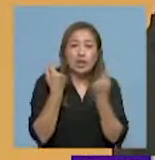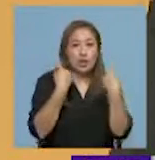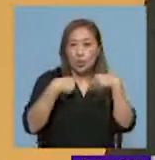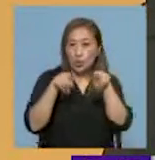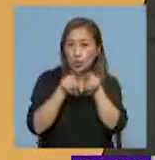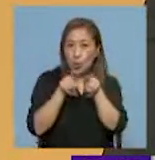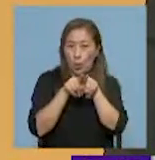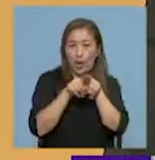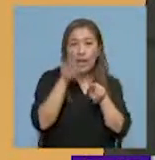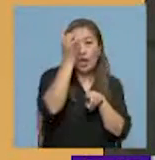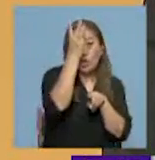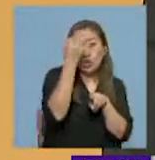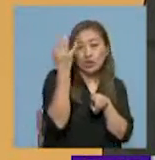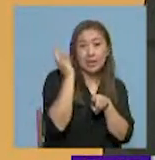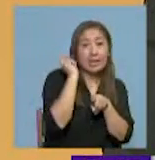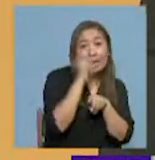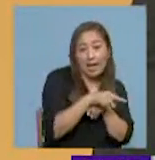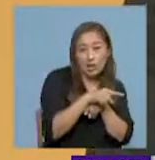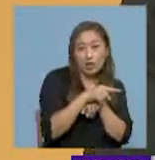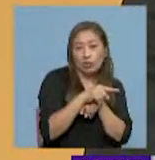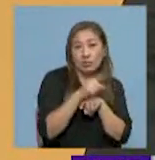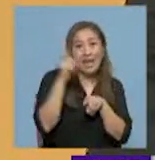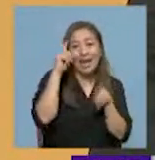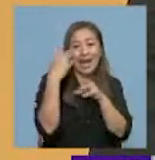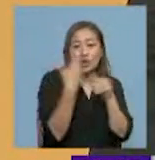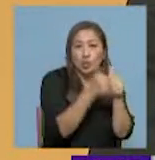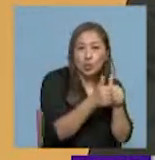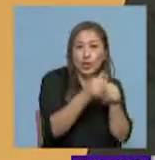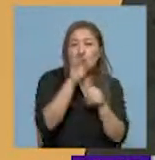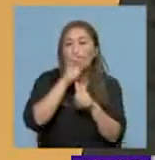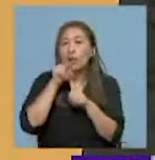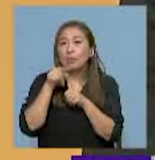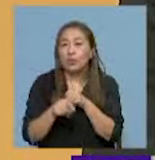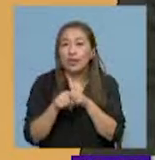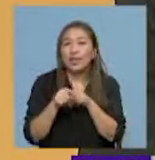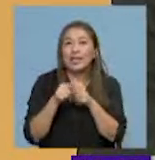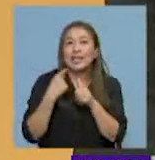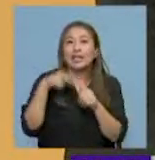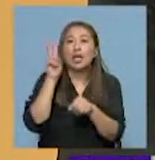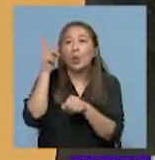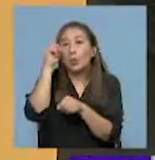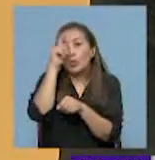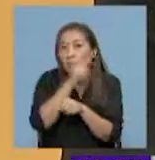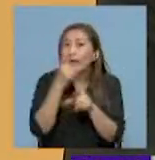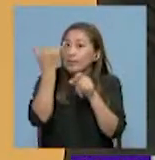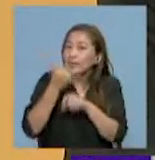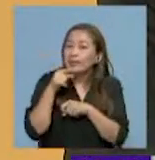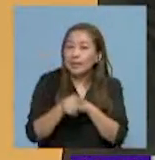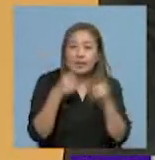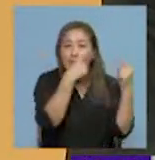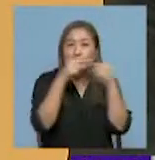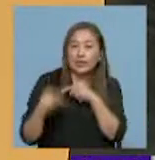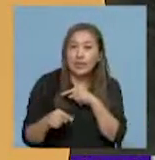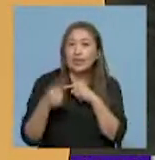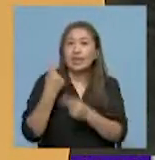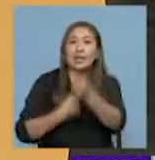una niña de 12 años compensada psicológicamente que una niña que no está en riesgo psicológico no es lo mismo las